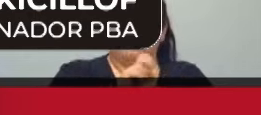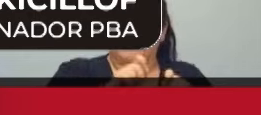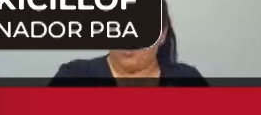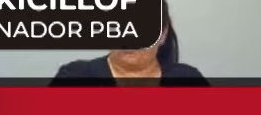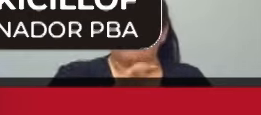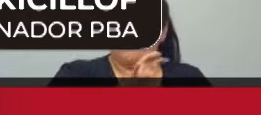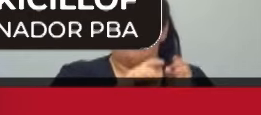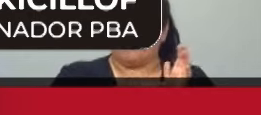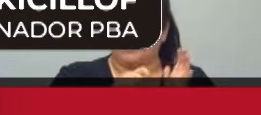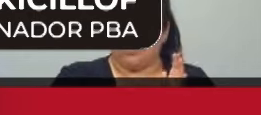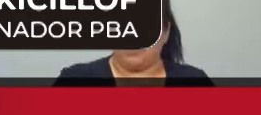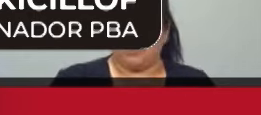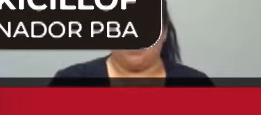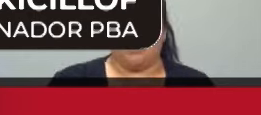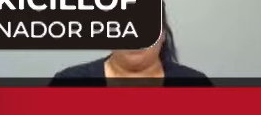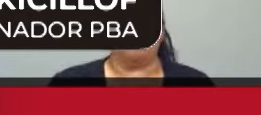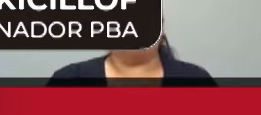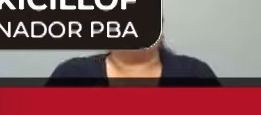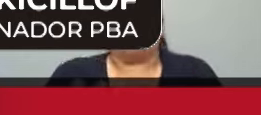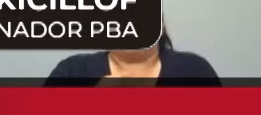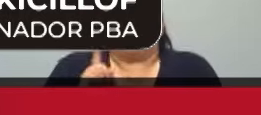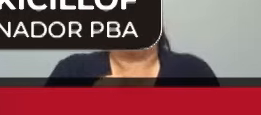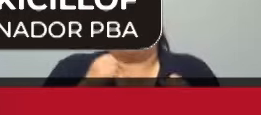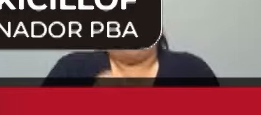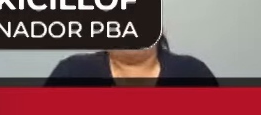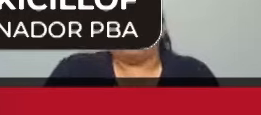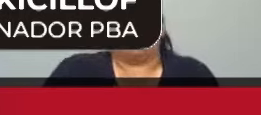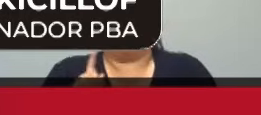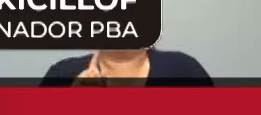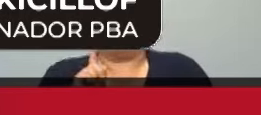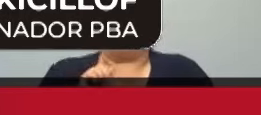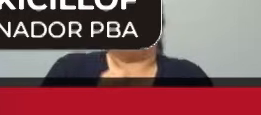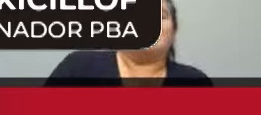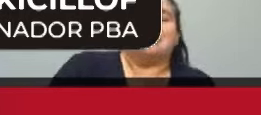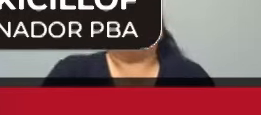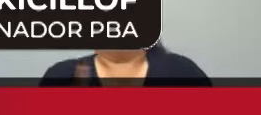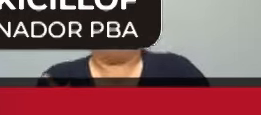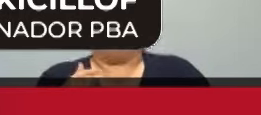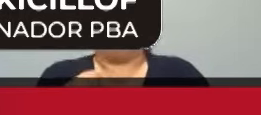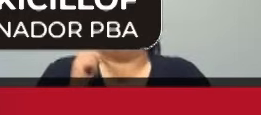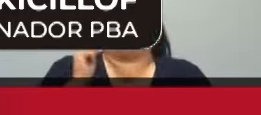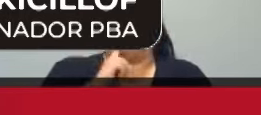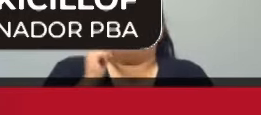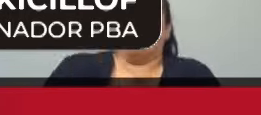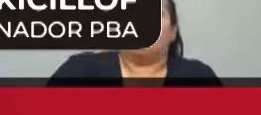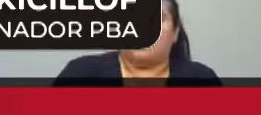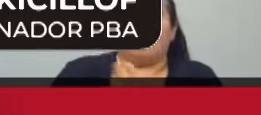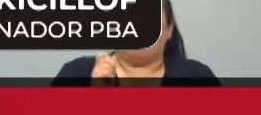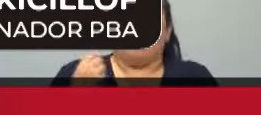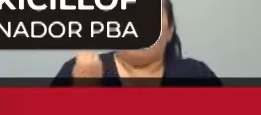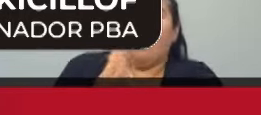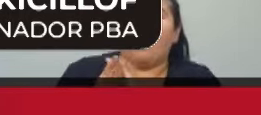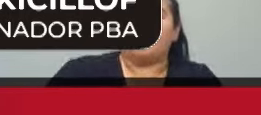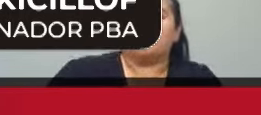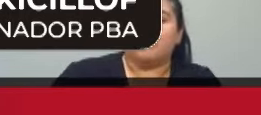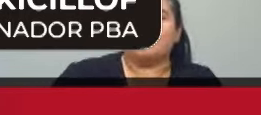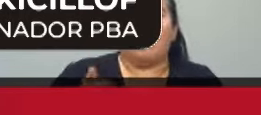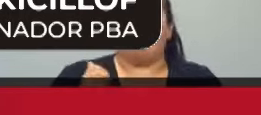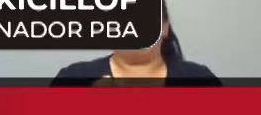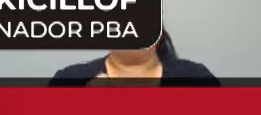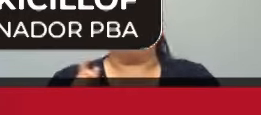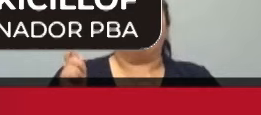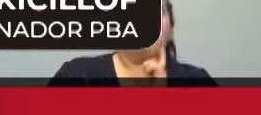la Provincia de Buenos Aires. De nuevo, no es caprichoso, no es arbitrario, no lo decide quien está sentado en el sillón de Rivadavia porque